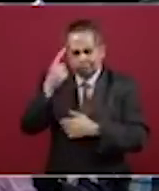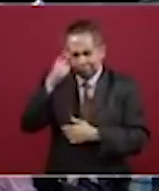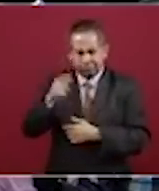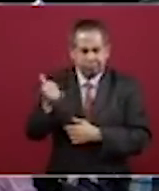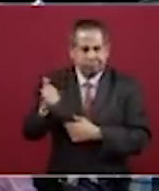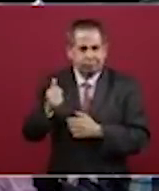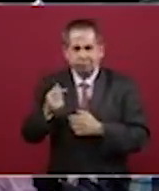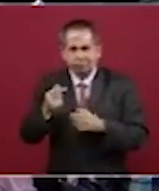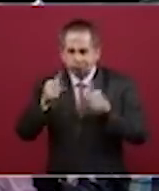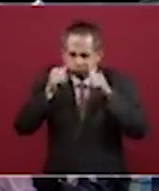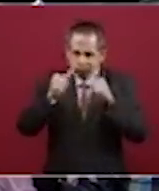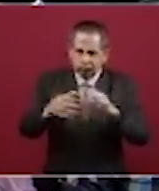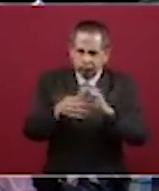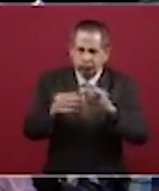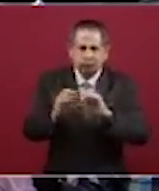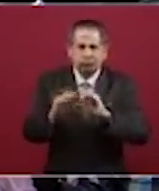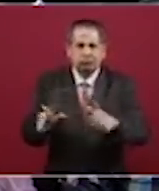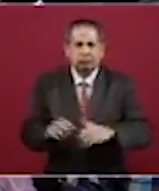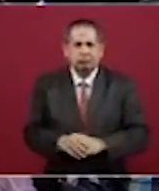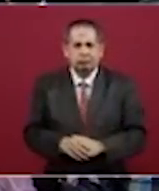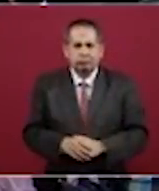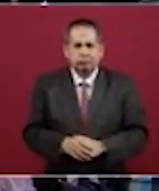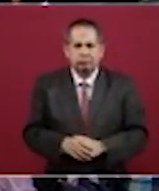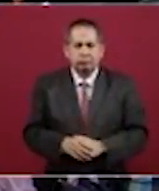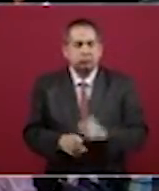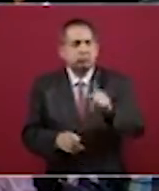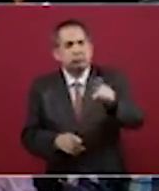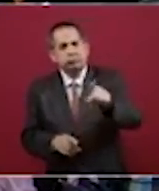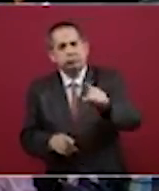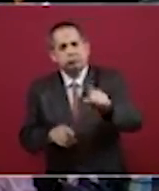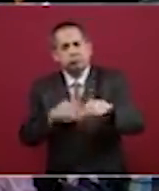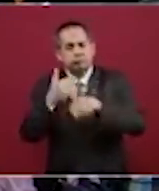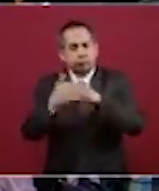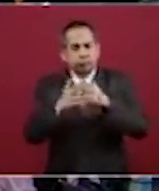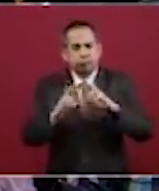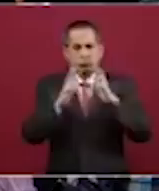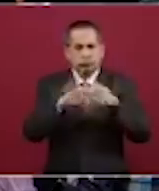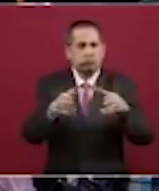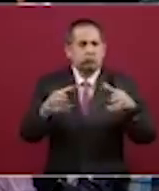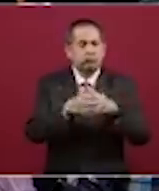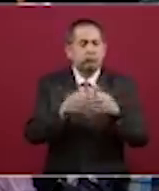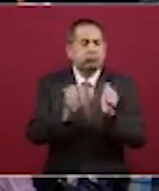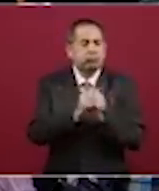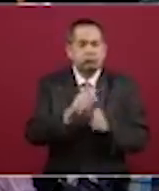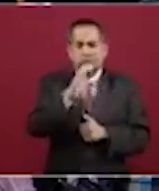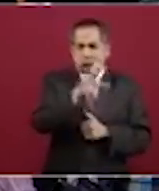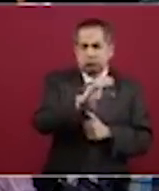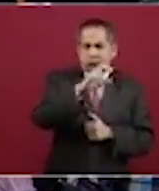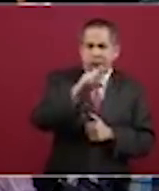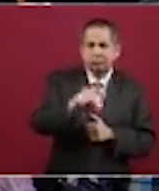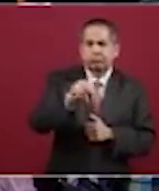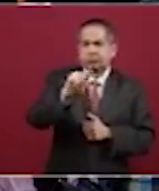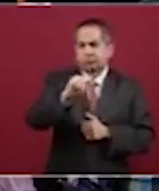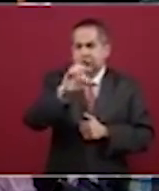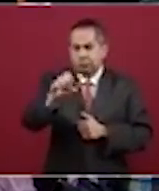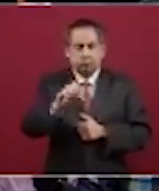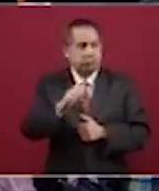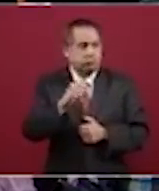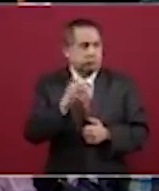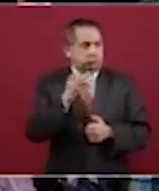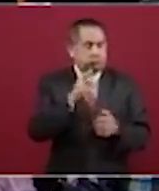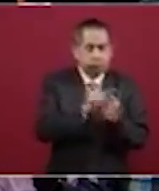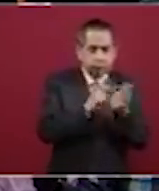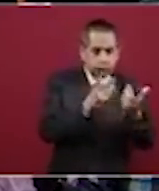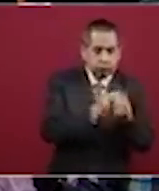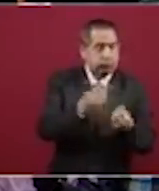Para atender esto. Presidente, ¿y usted se va a reunir con los maestros de la coordinadora? Porque ellos habían solicitado ayer justo al